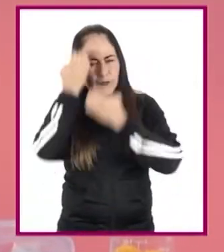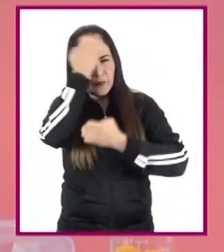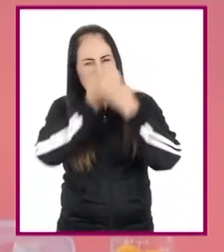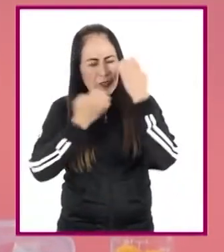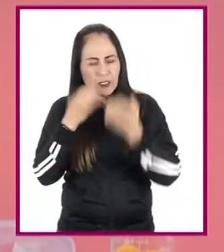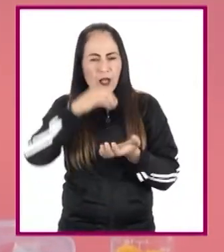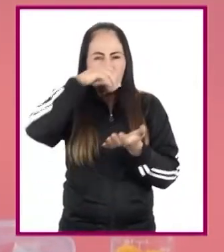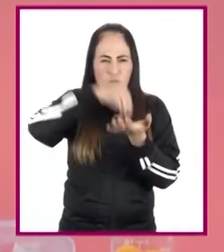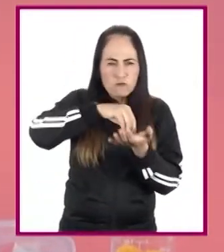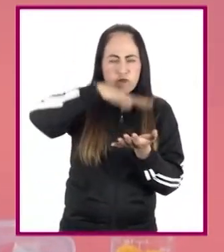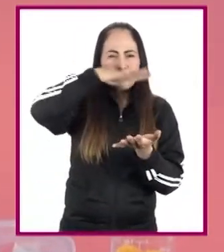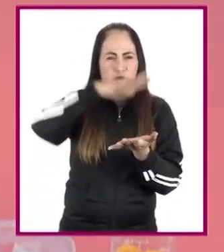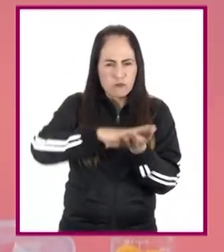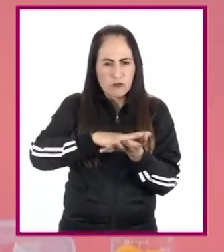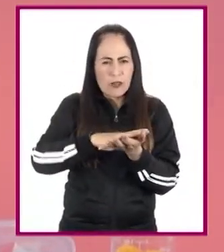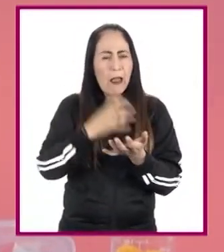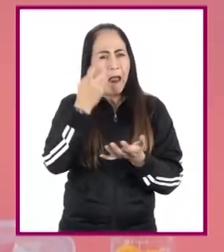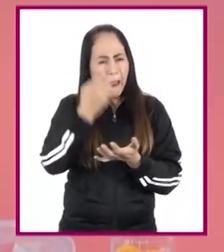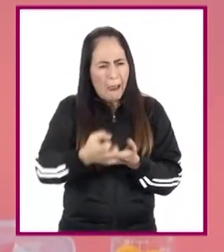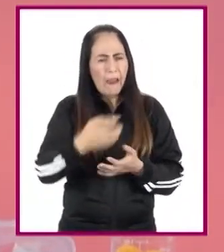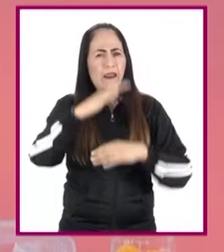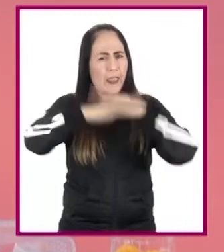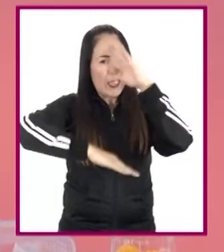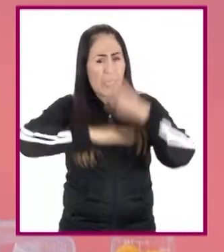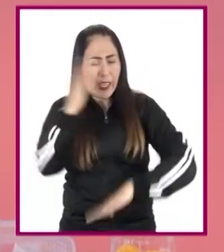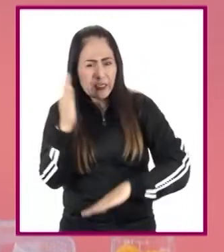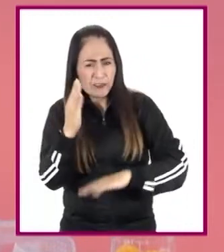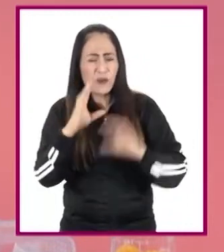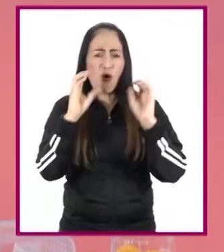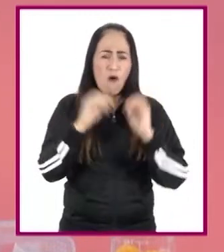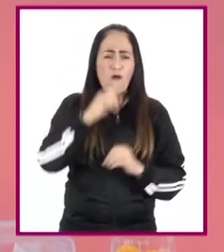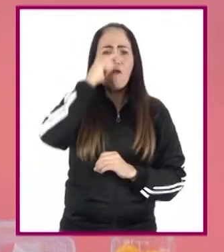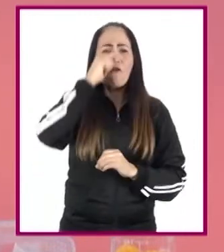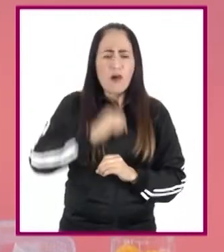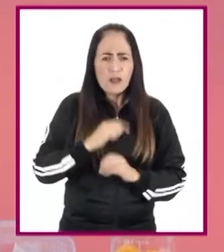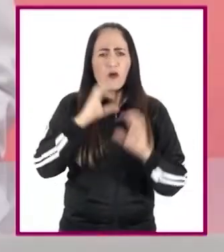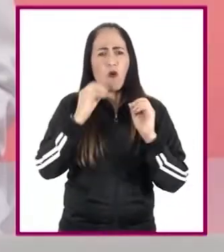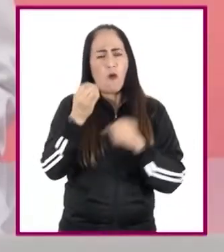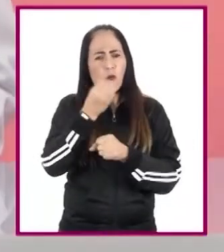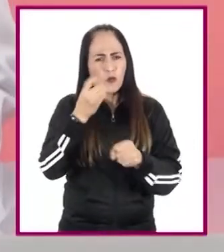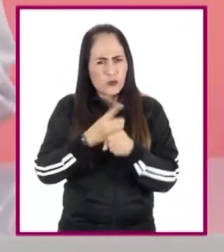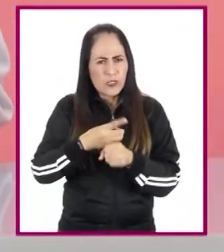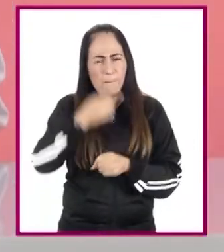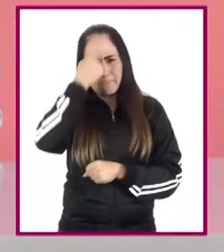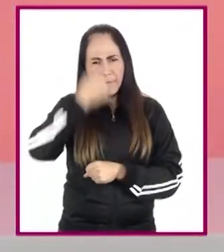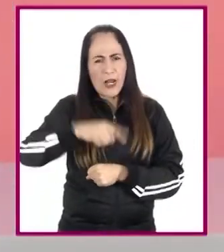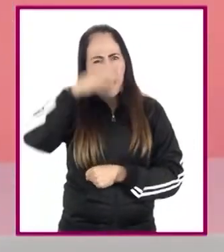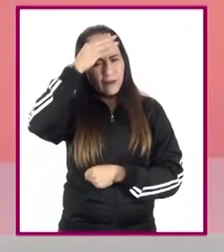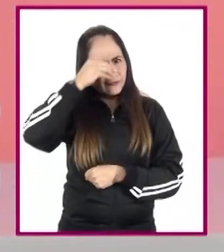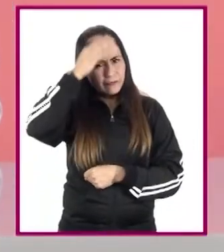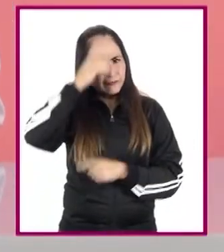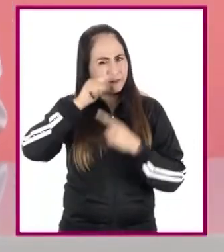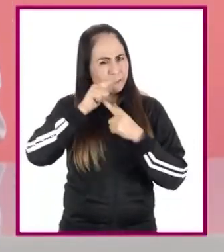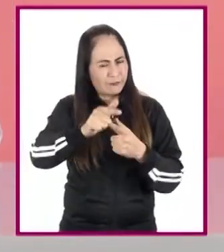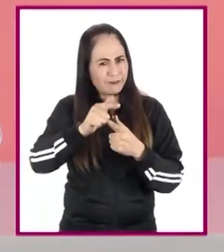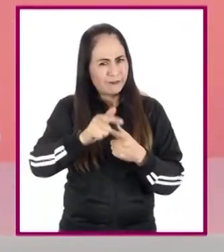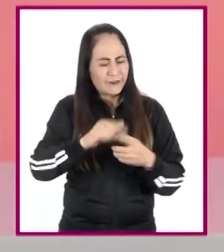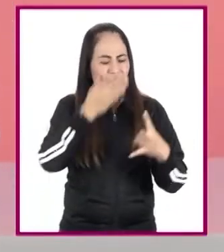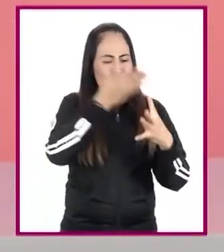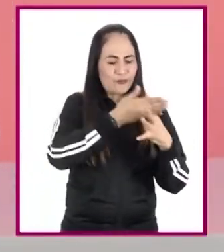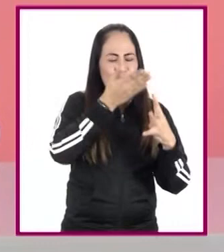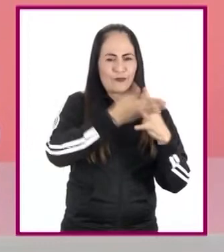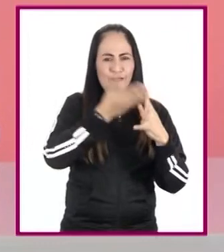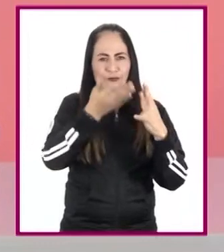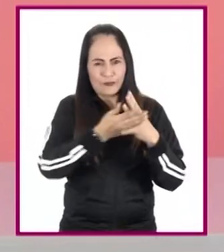y deben reconocerse los logros, dificultades y oportunidades para seguir aprendiendo. Ya que repasamos las etapas del